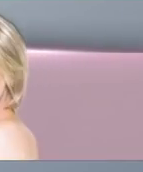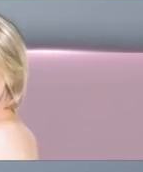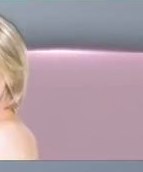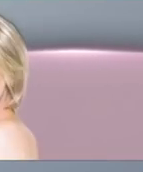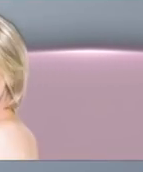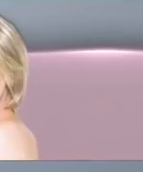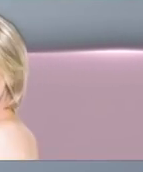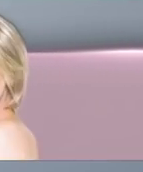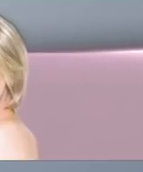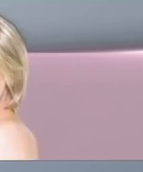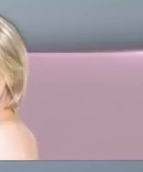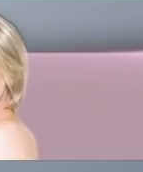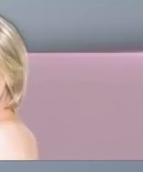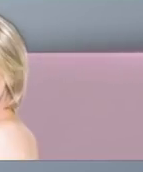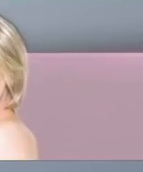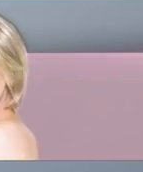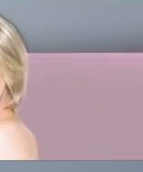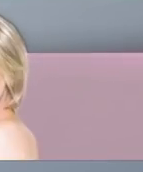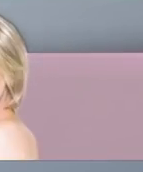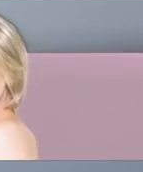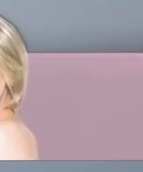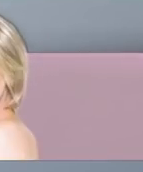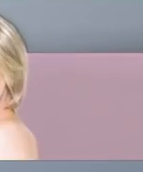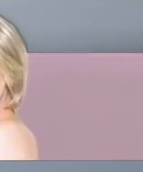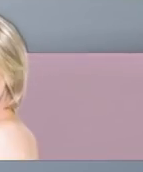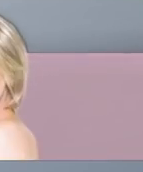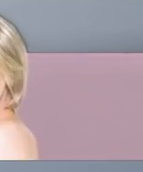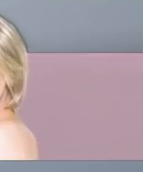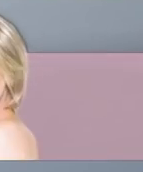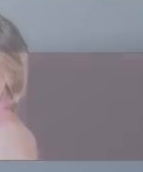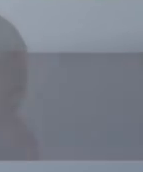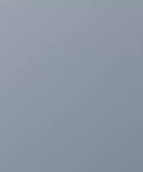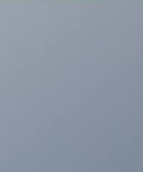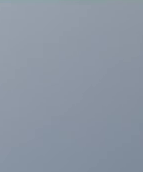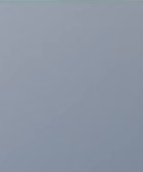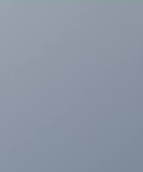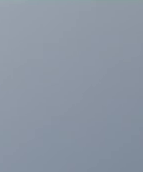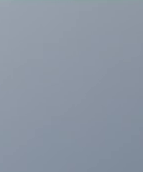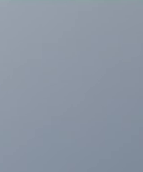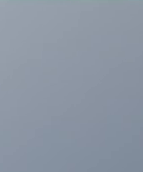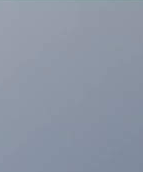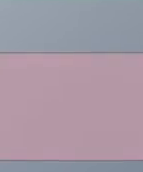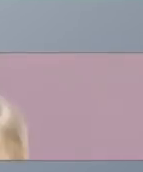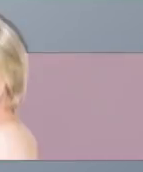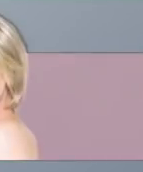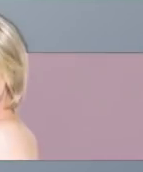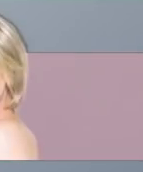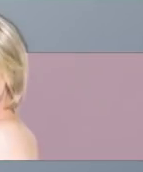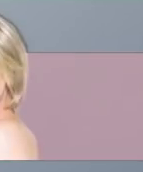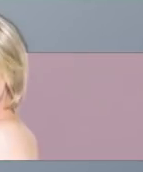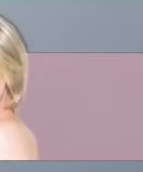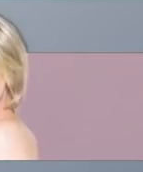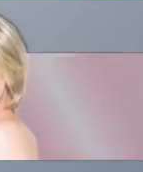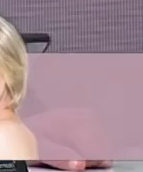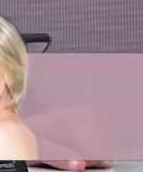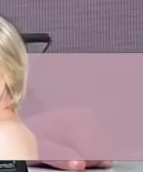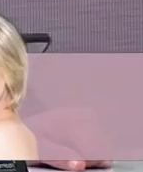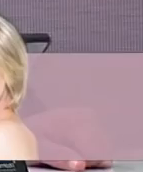mundial. Son interpretados por médicos especialmente capacitados. No espere más. Abra la página